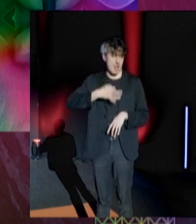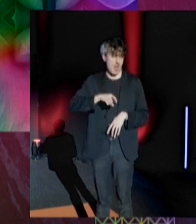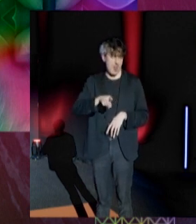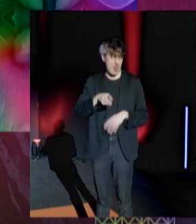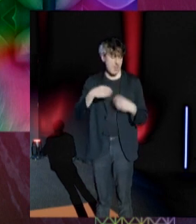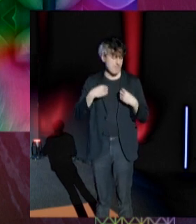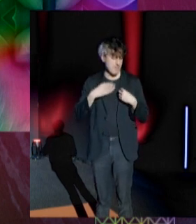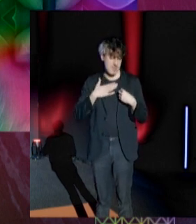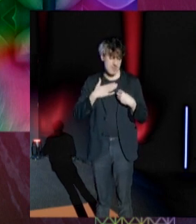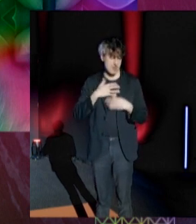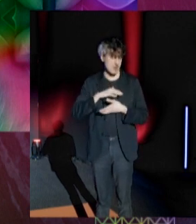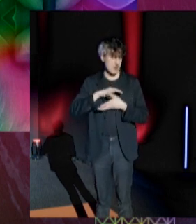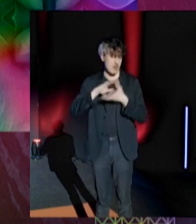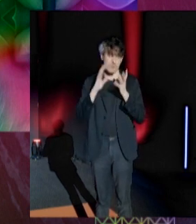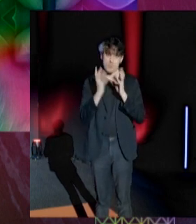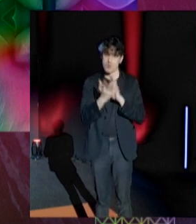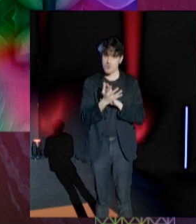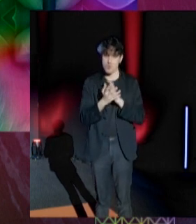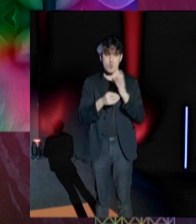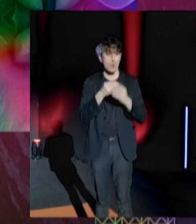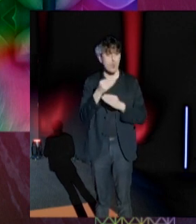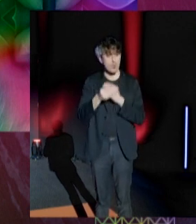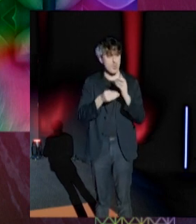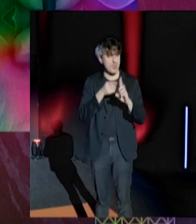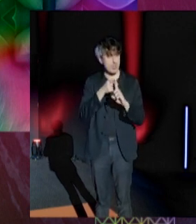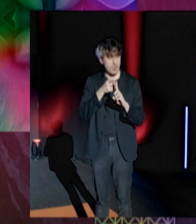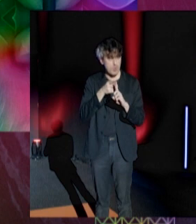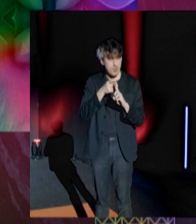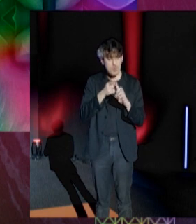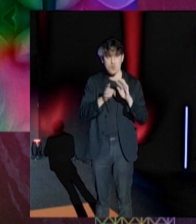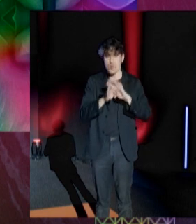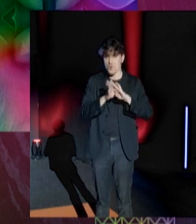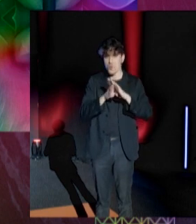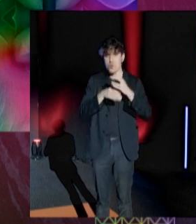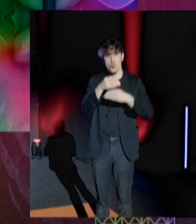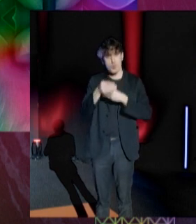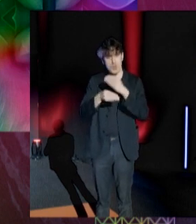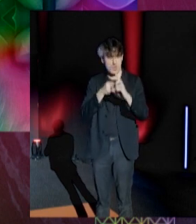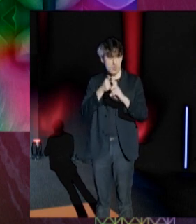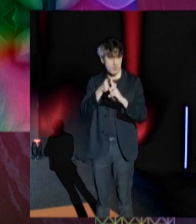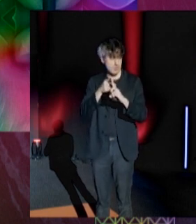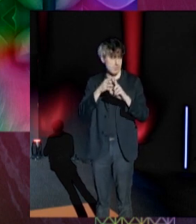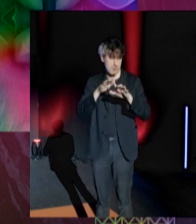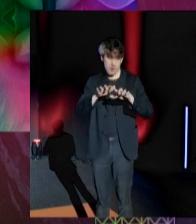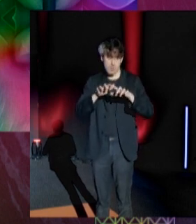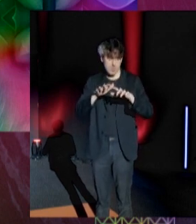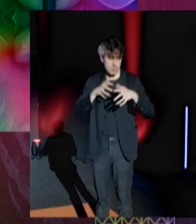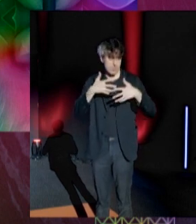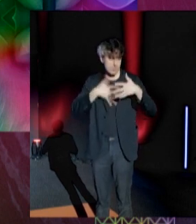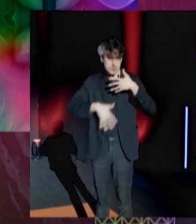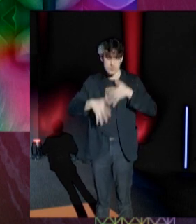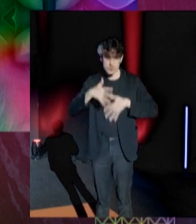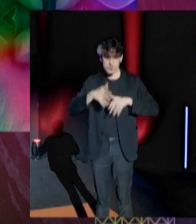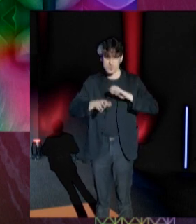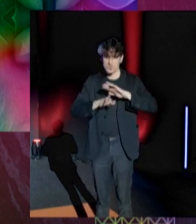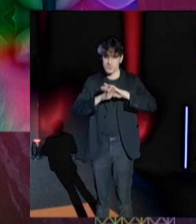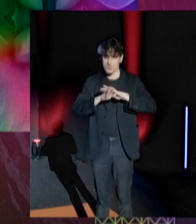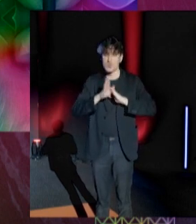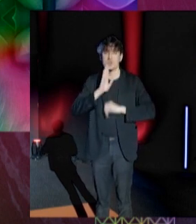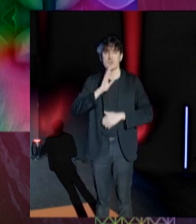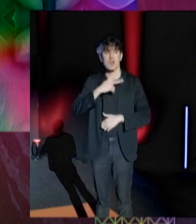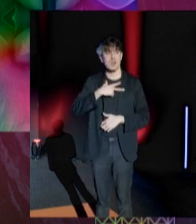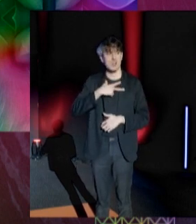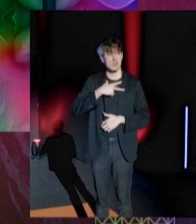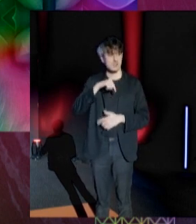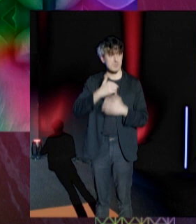cambiado la vida cómo lo utilizo cómo lo sigo utilizando y sigo eh aprendiendo de me encanta lo que decía eh eh garrigues esta